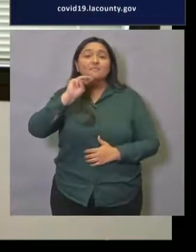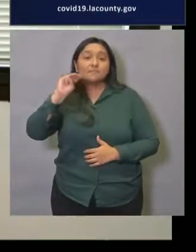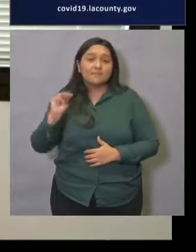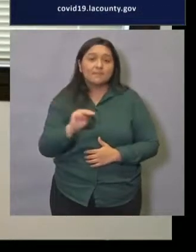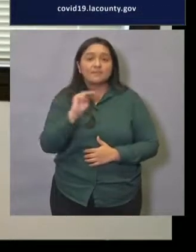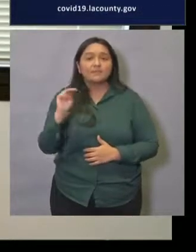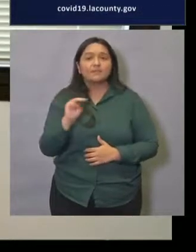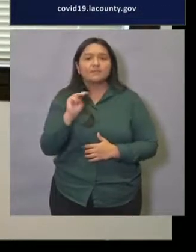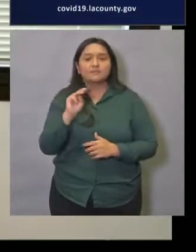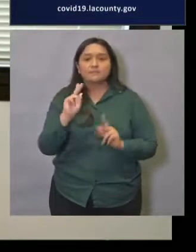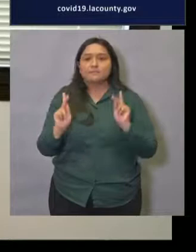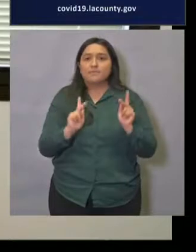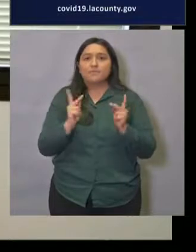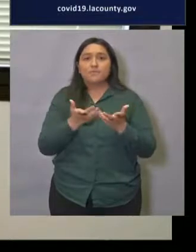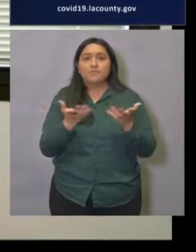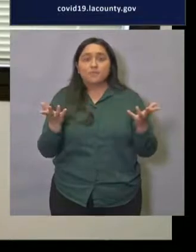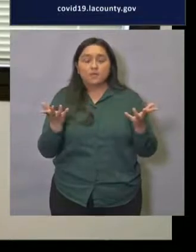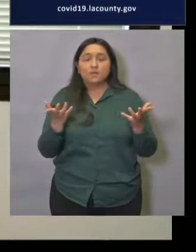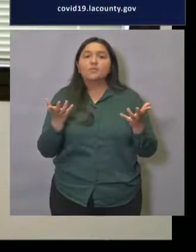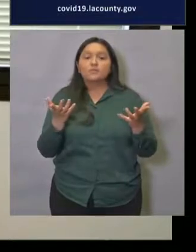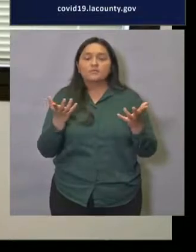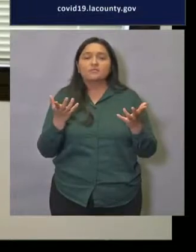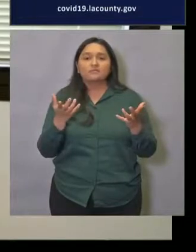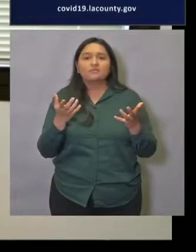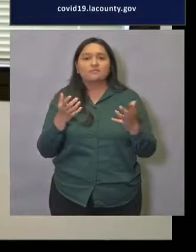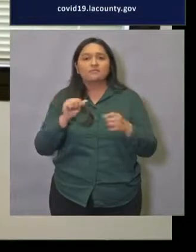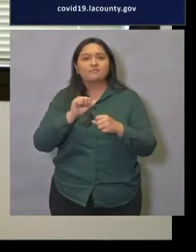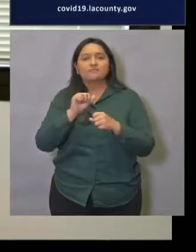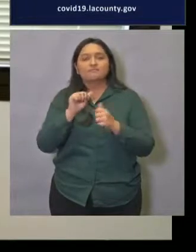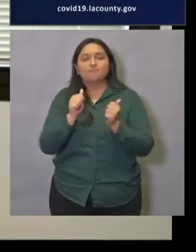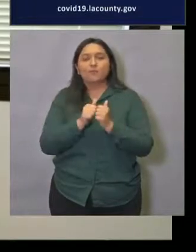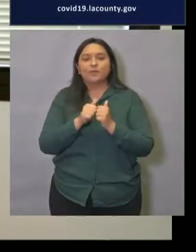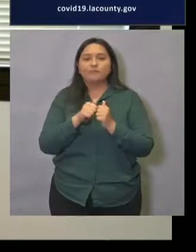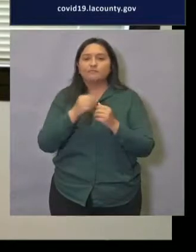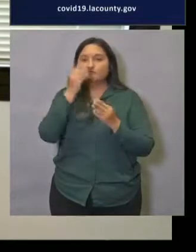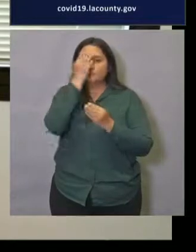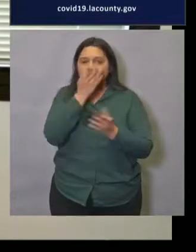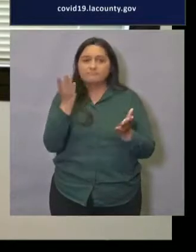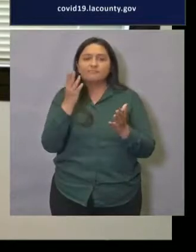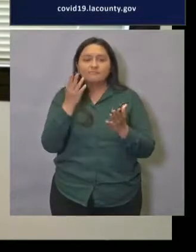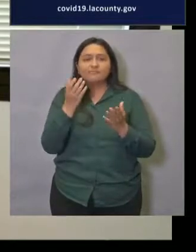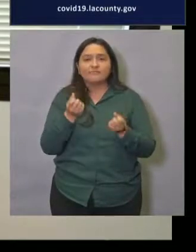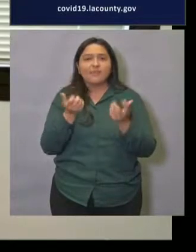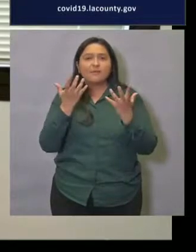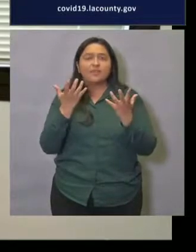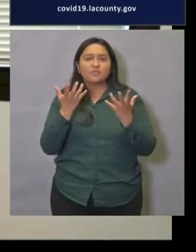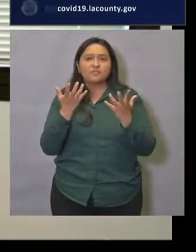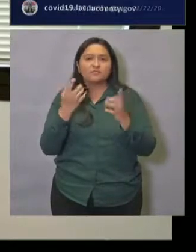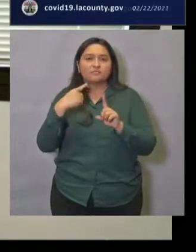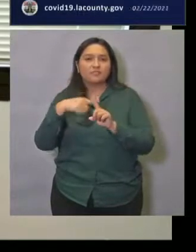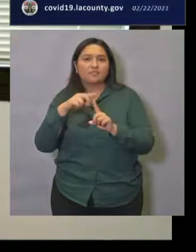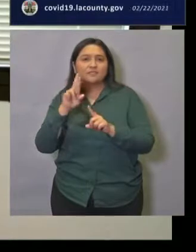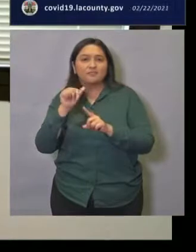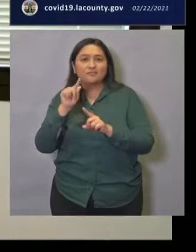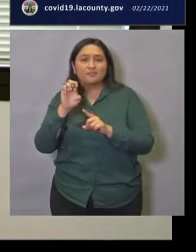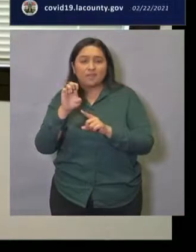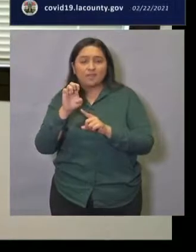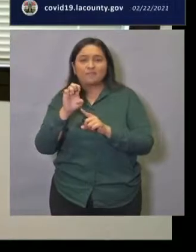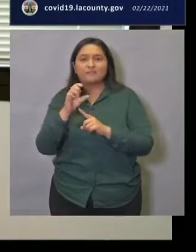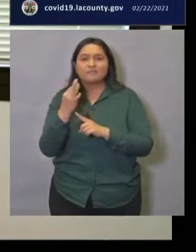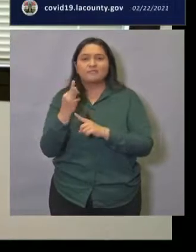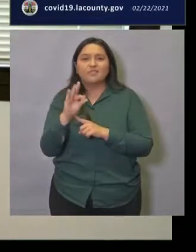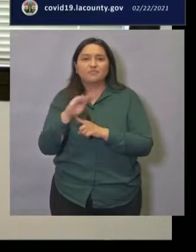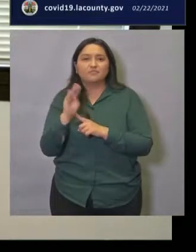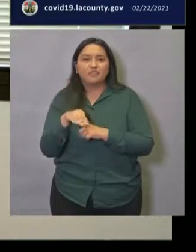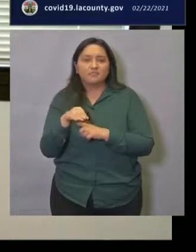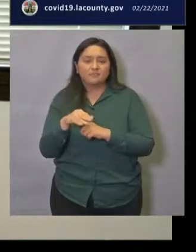personas y se han informado los resultados al condado de Los Ángeles. La tasa de positividad acumulada es del